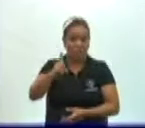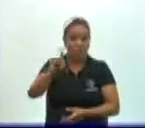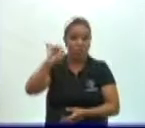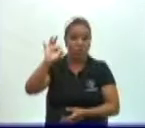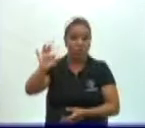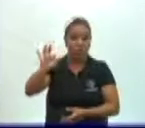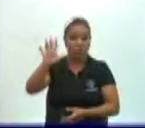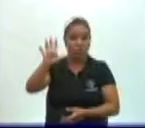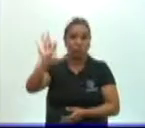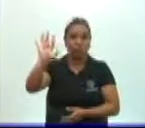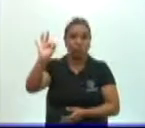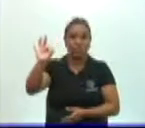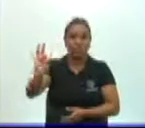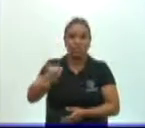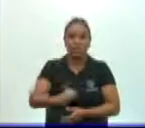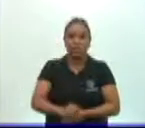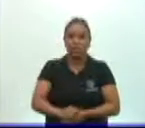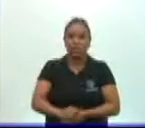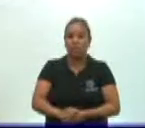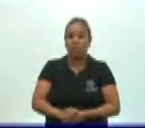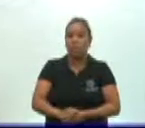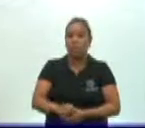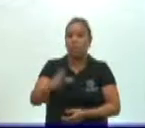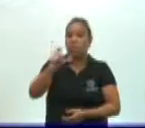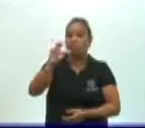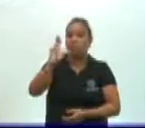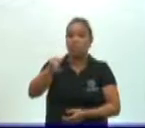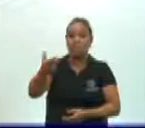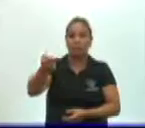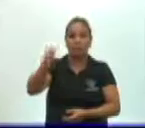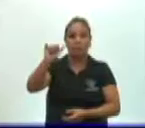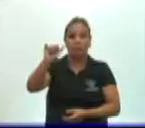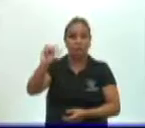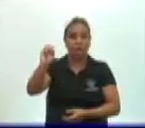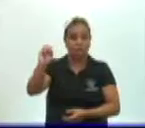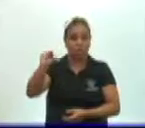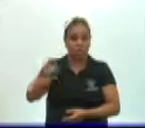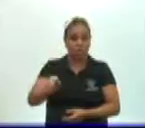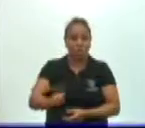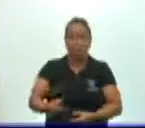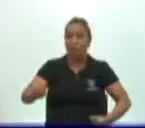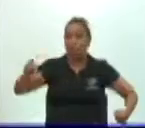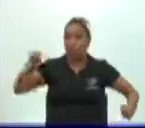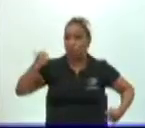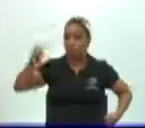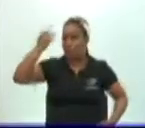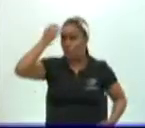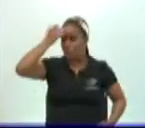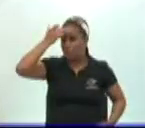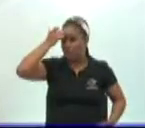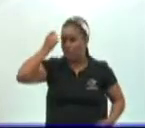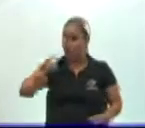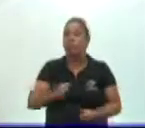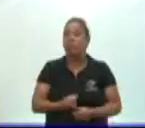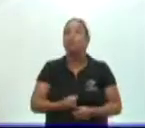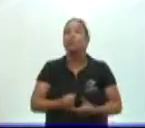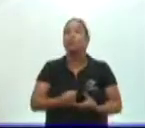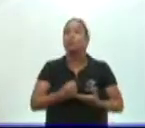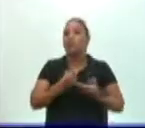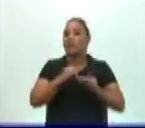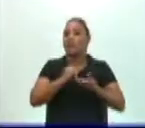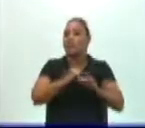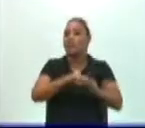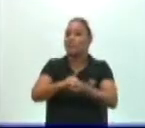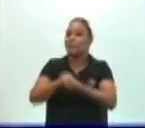1857. Los cipayos, que de alguna manera eran soldados indios que servían en el ejército de las